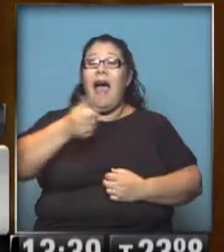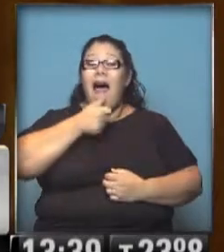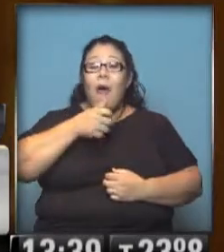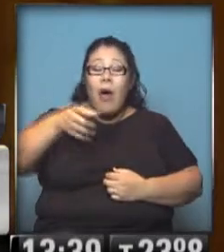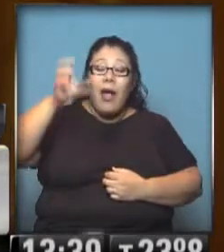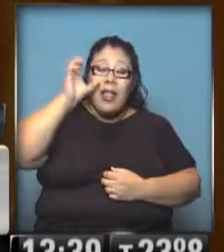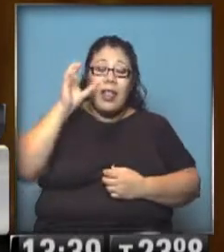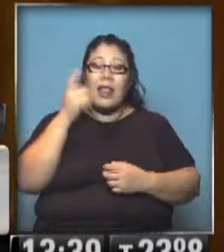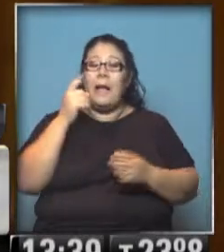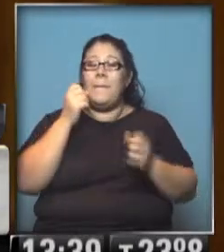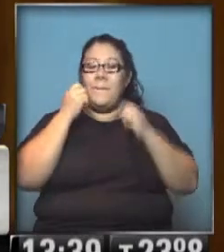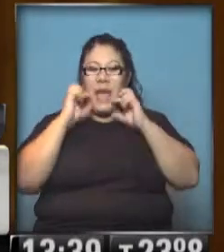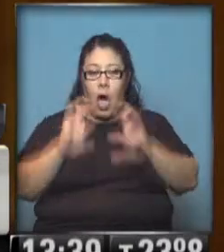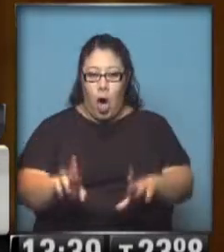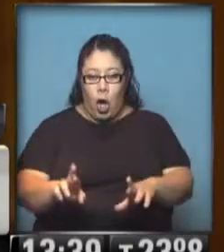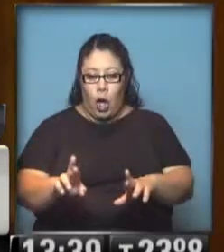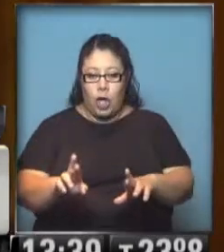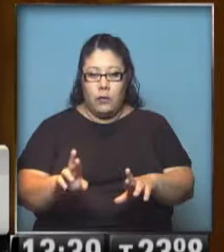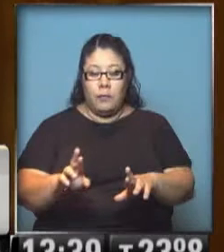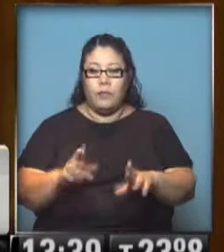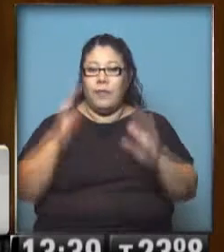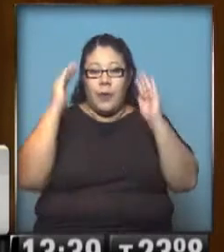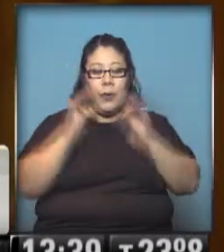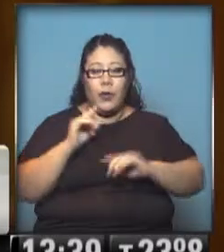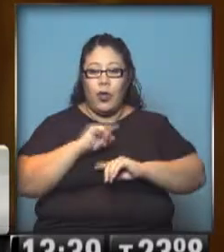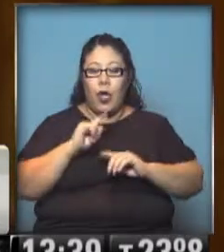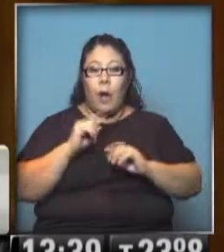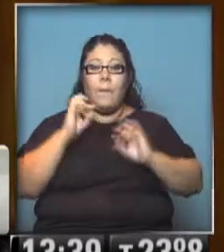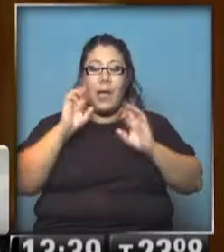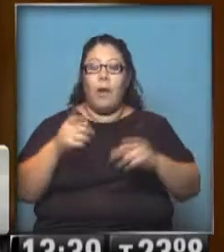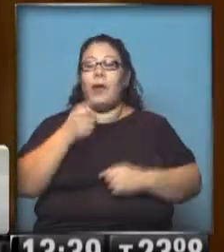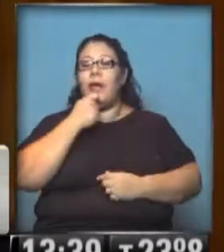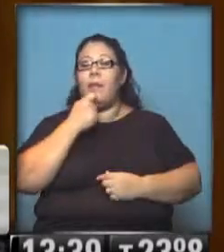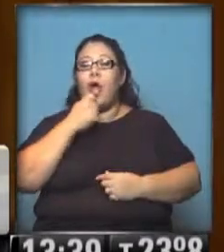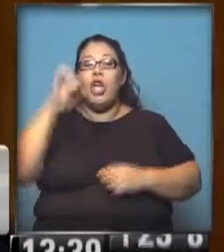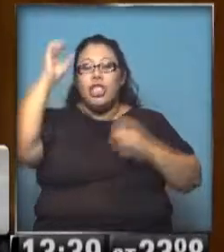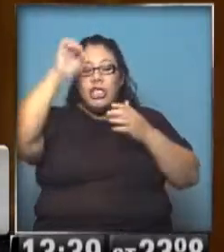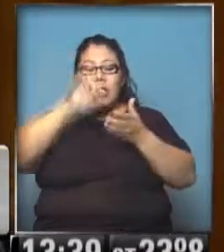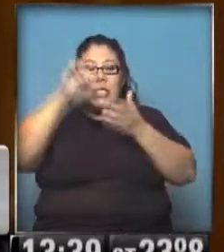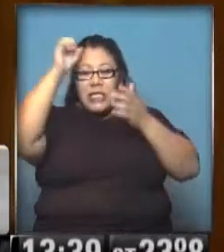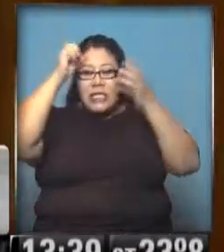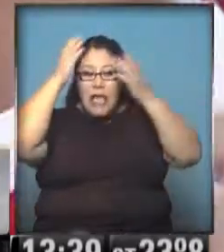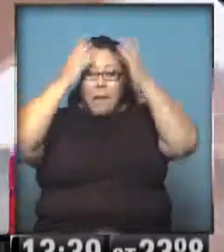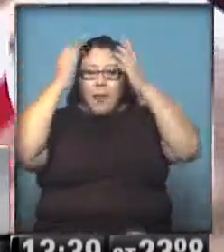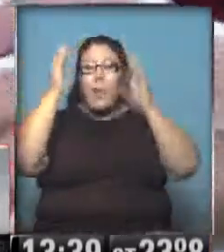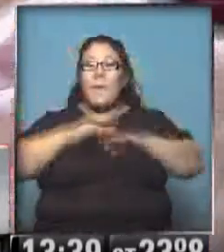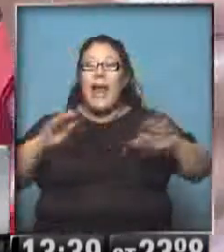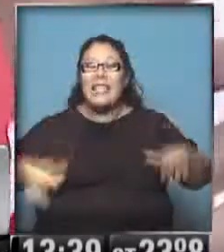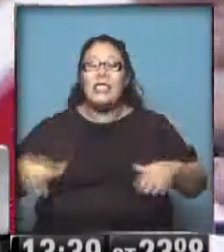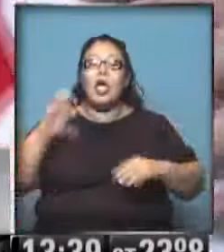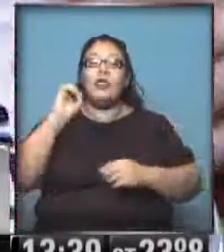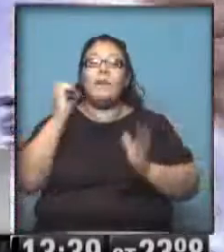hidróxido de aluminio los geles de lidocaína o el shampoo johnson para niños que no es irritante para de